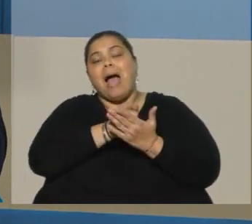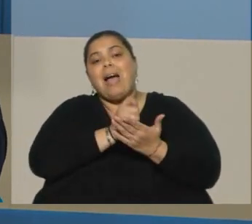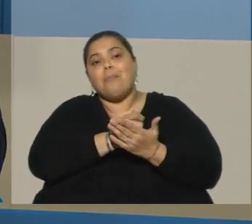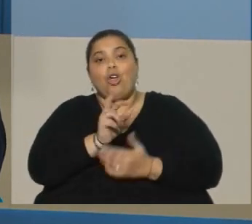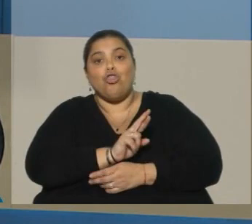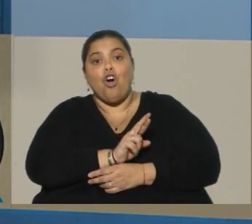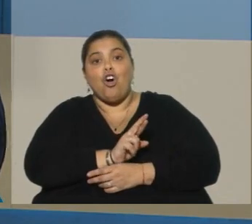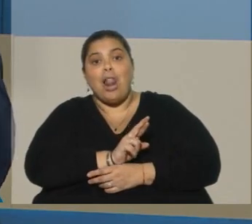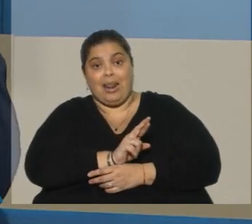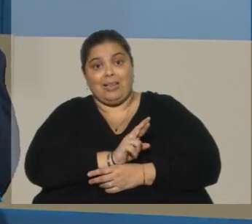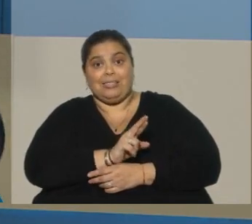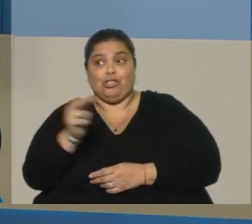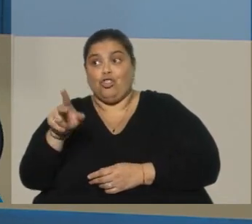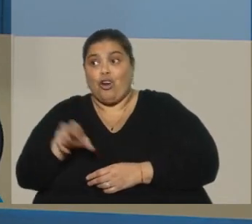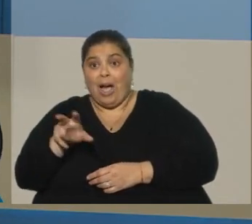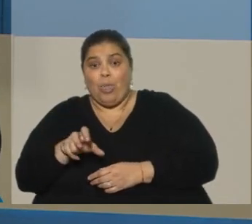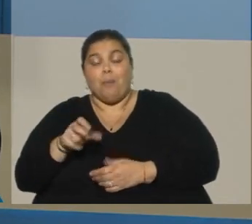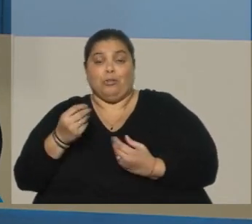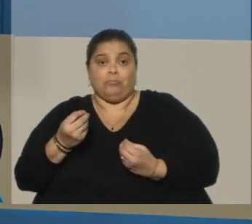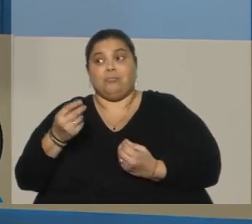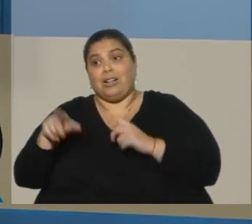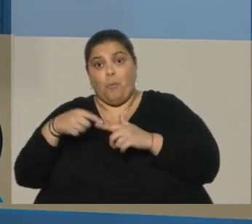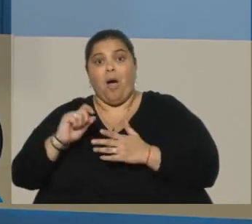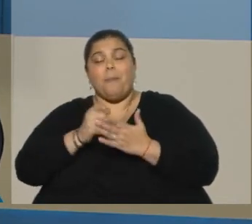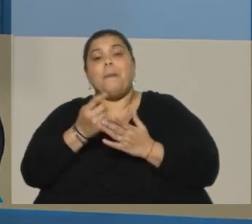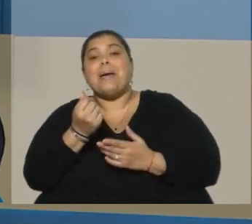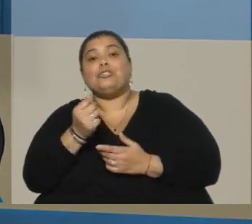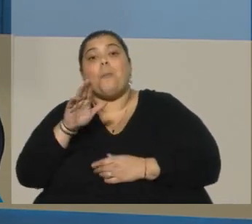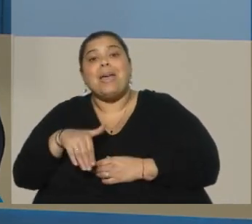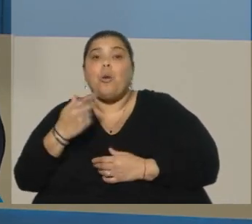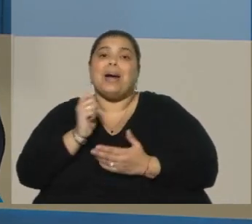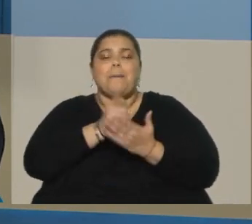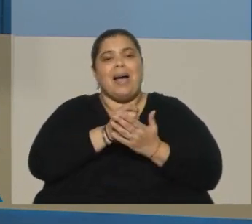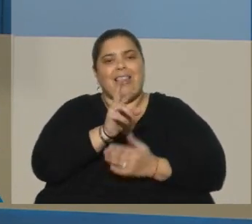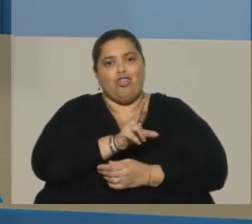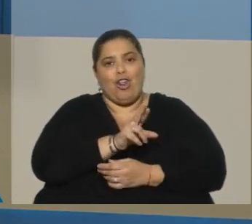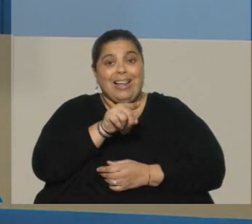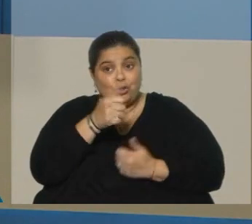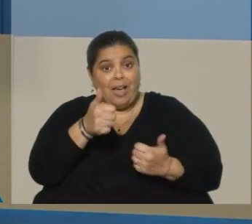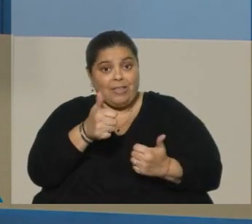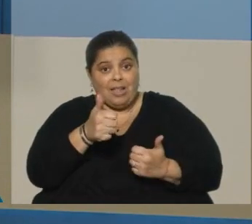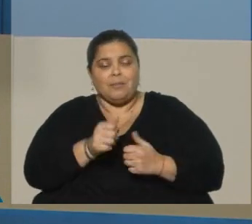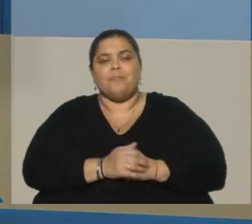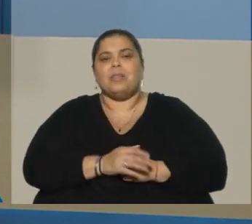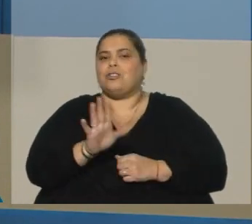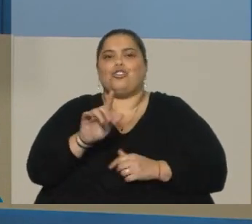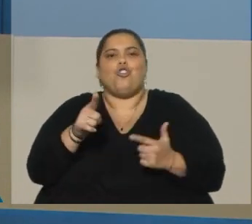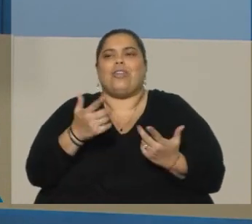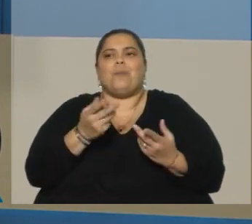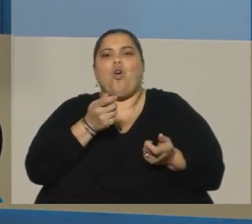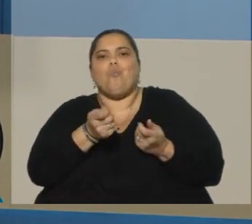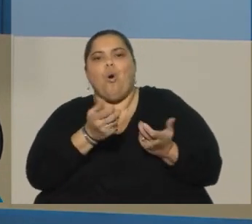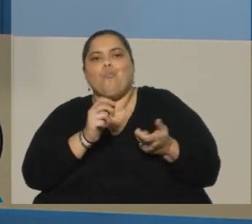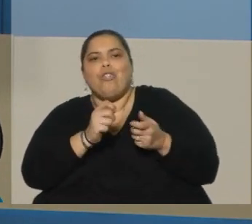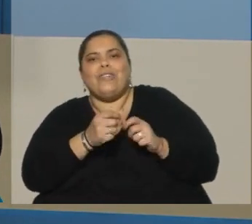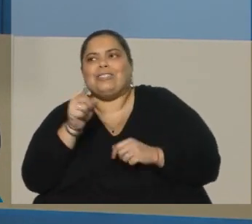bajo, necesitamos menos pesos para pagar nuestros dólares. Eso está bien. No tenemos incidencia en lo que pasa en